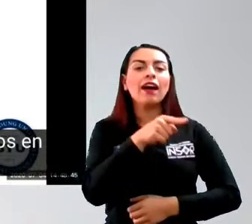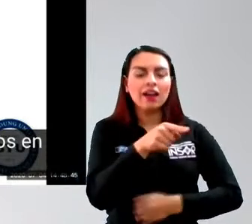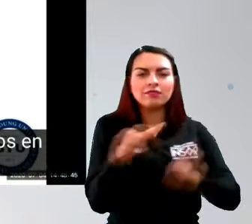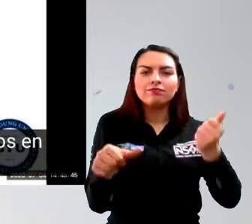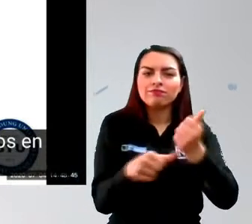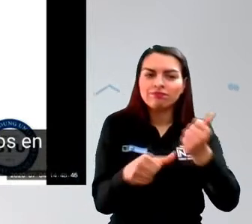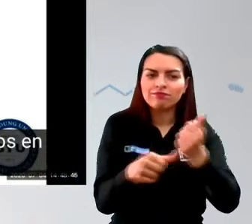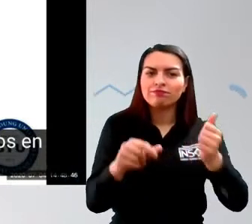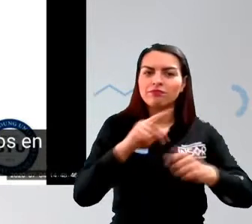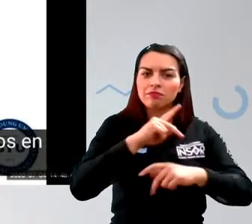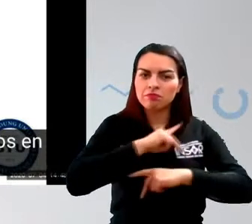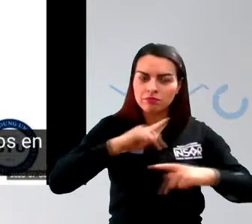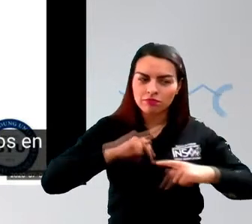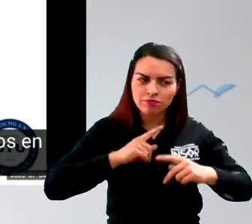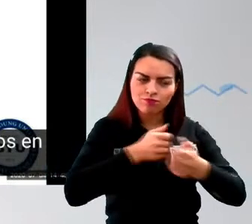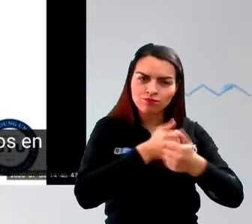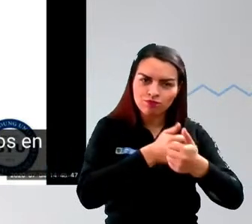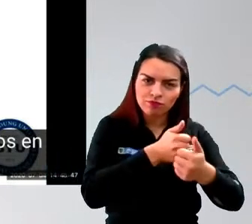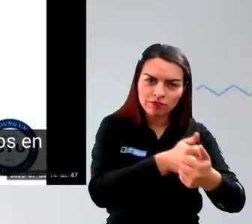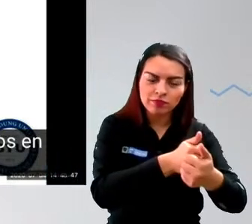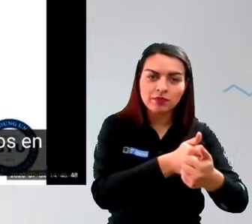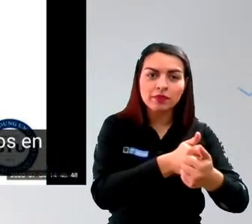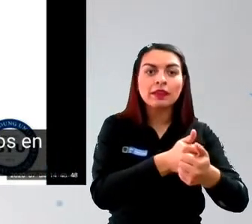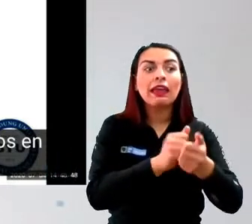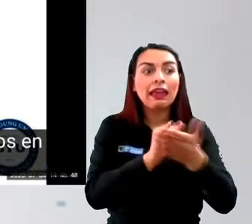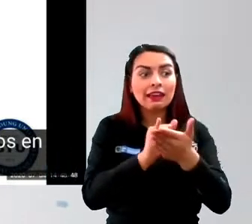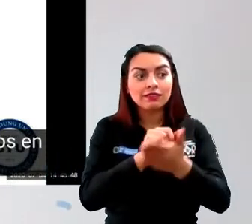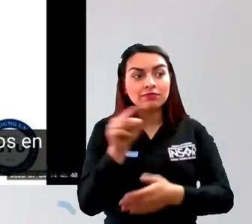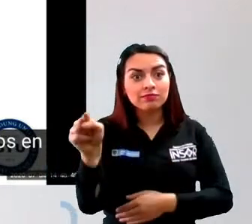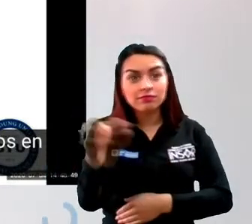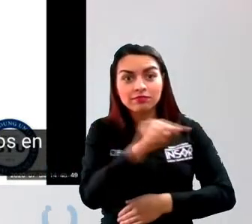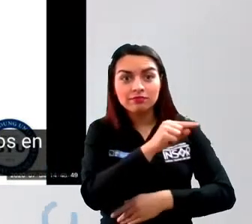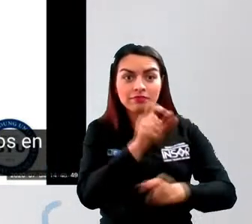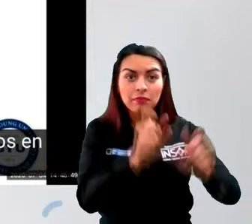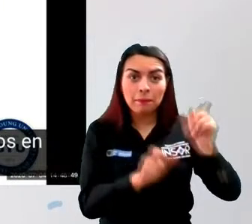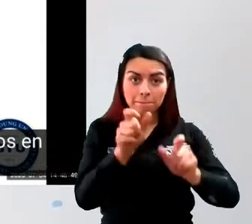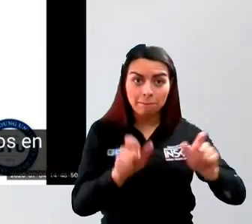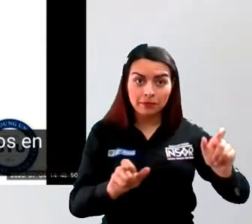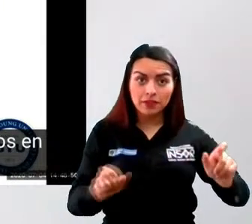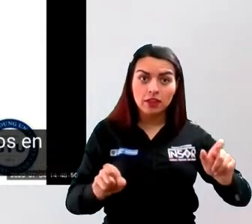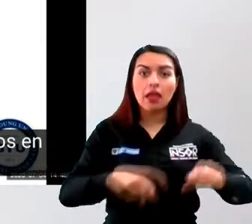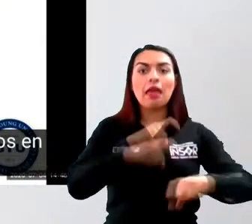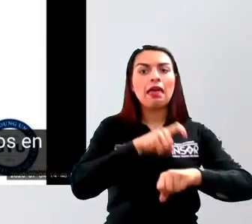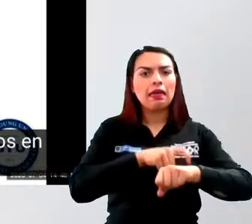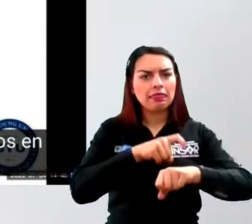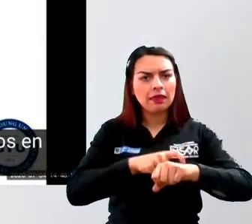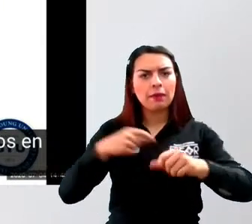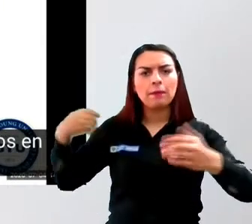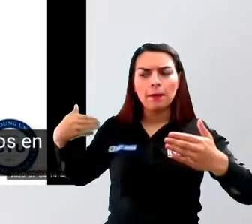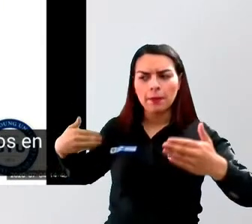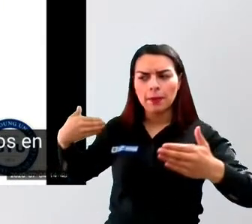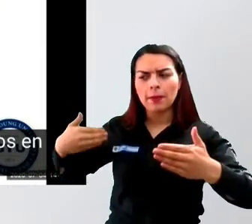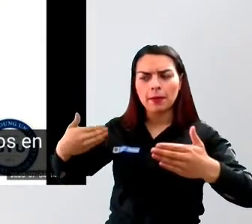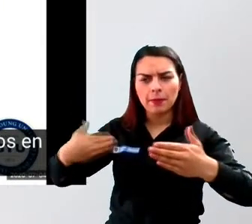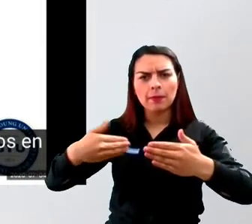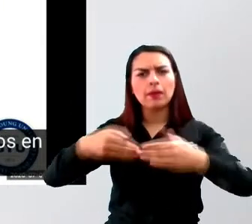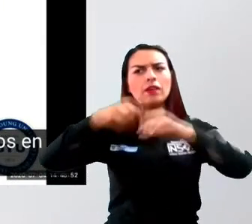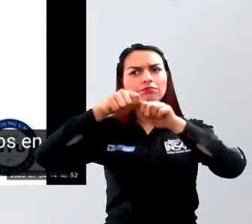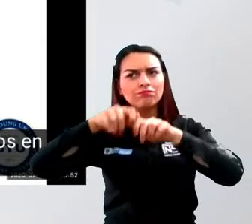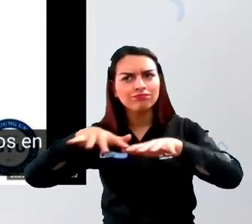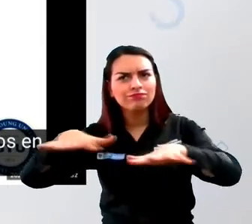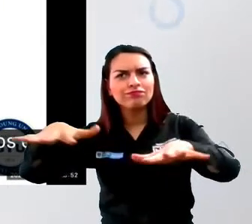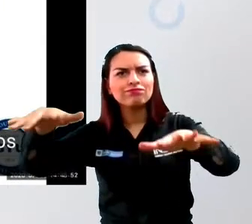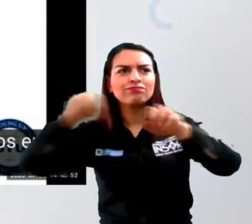personales y las personas con el tiempo han tratado de replicar esto y en